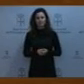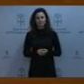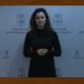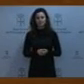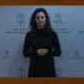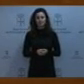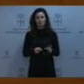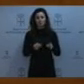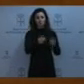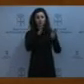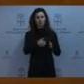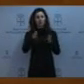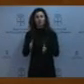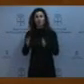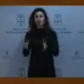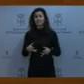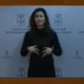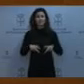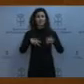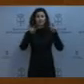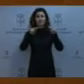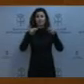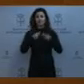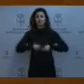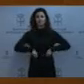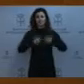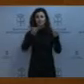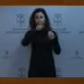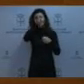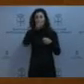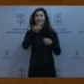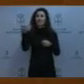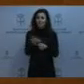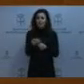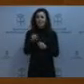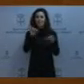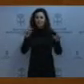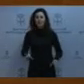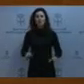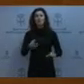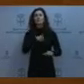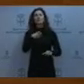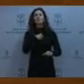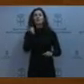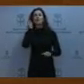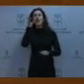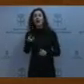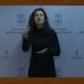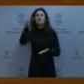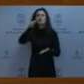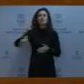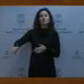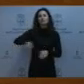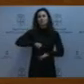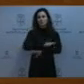y ustedes están en fin de ciclo. Y tiene que ser así, porque no pueden estar más años gobernando. No